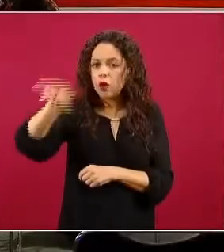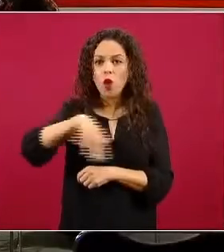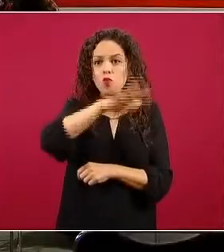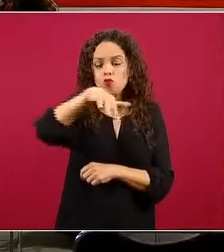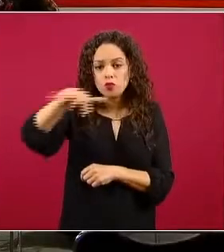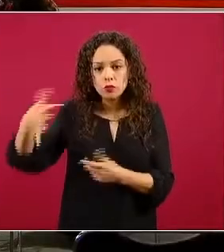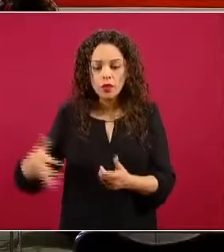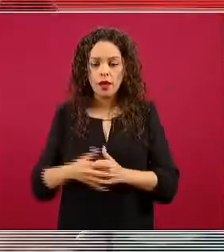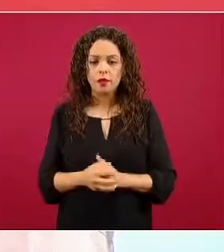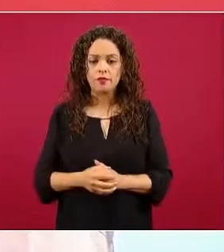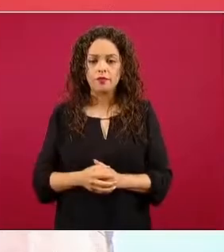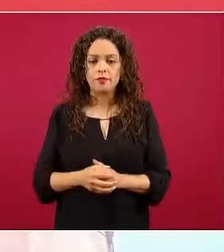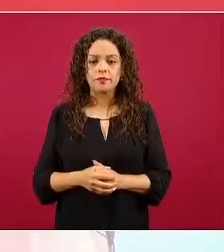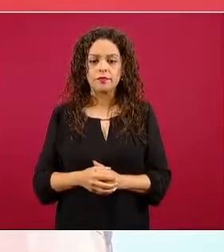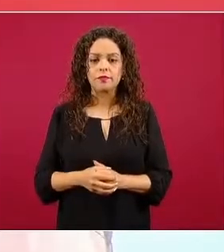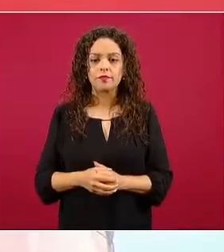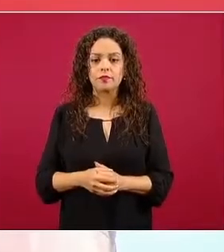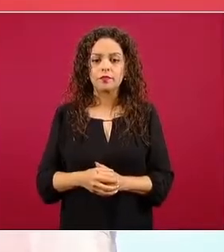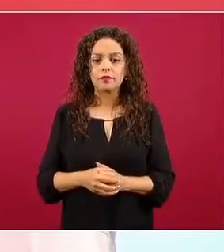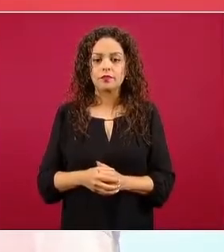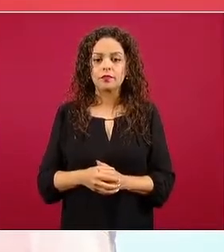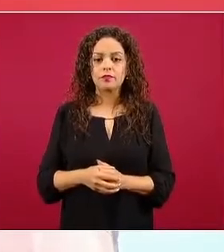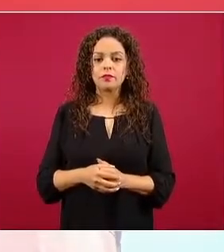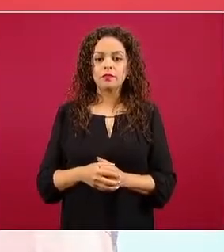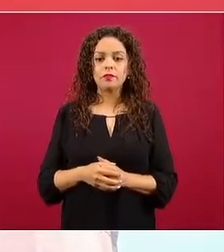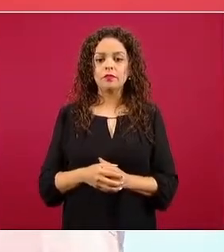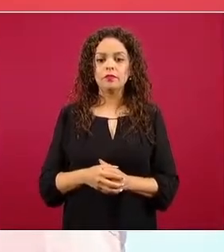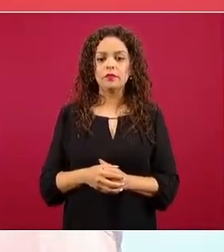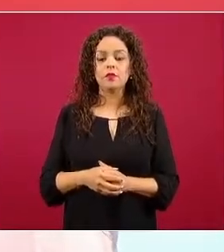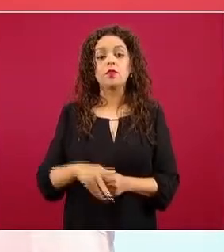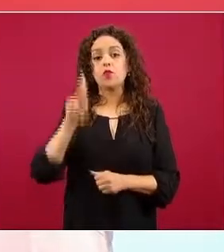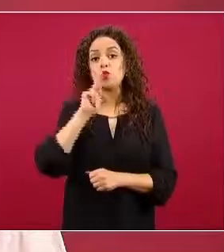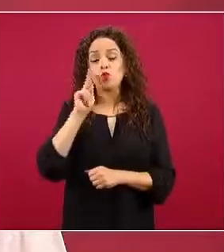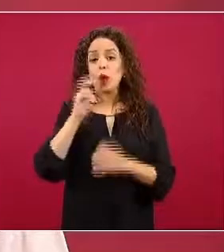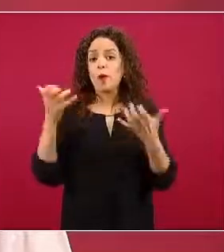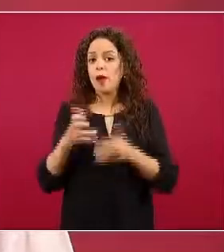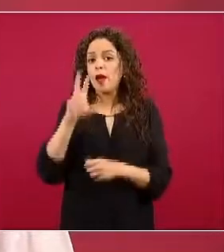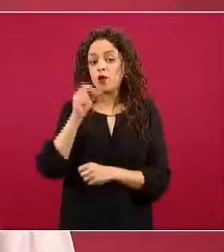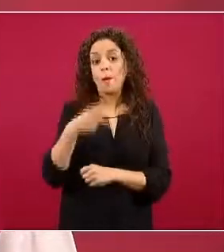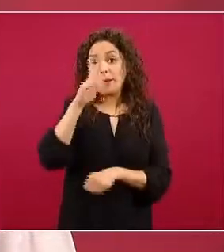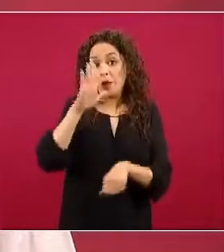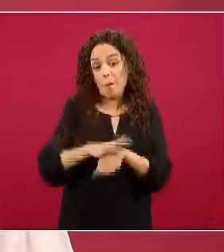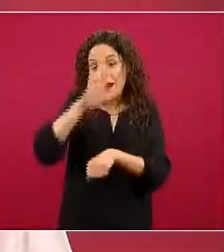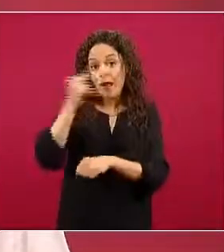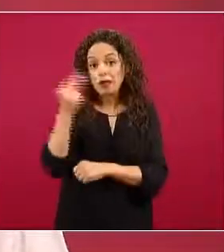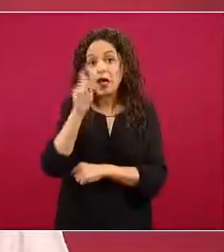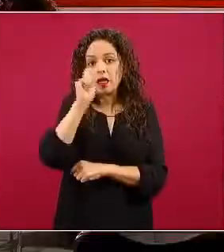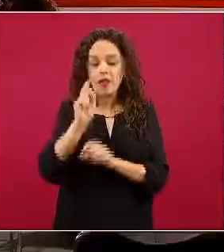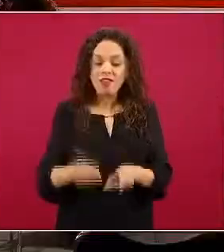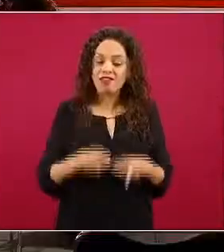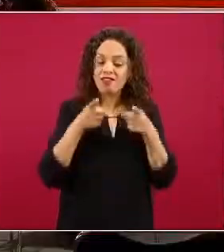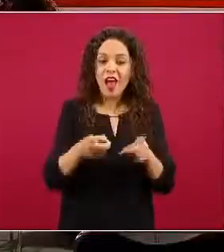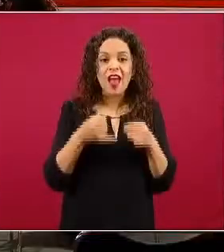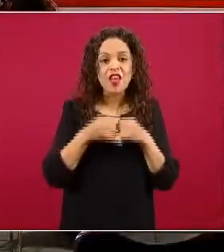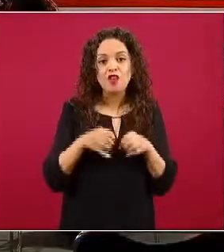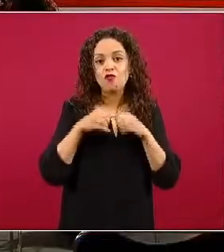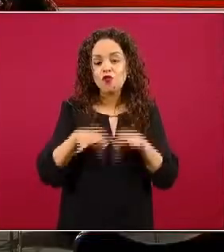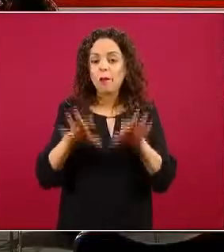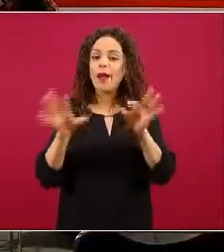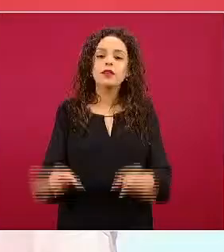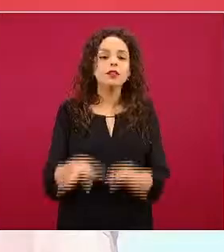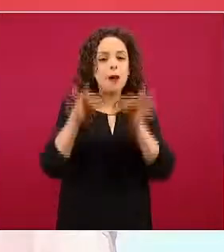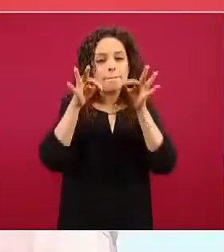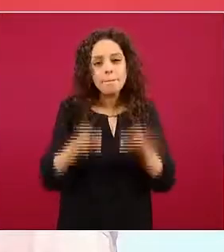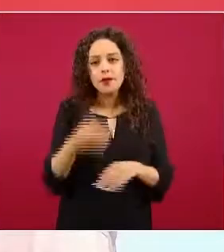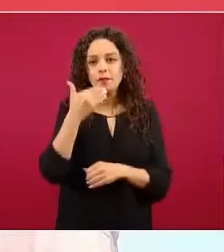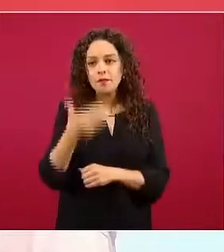prueba porque no es necesario, pero sí es mucho más necesario otorgar la información correcta